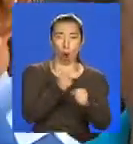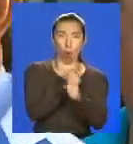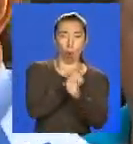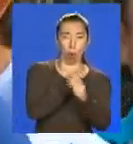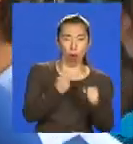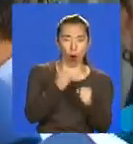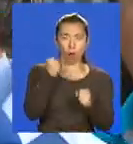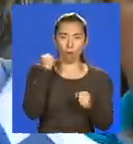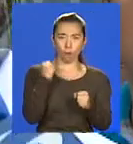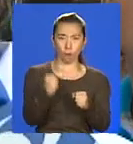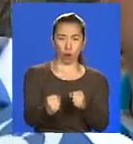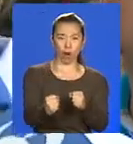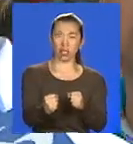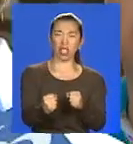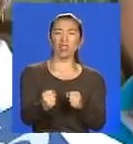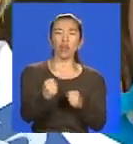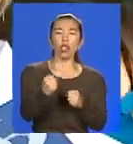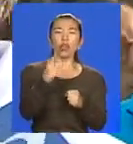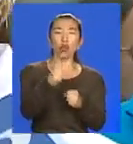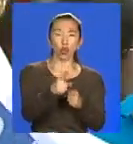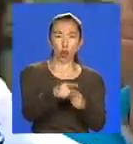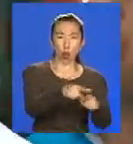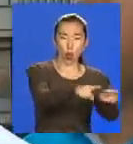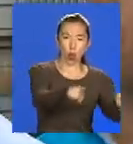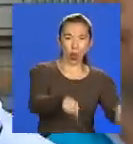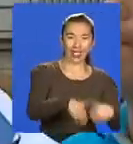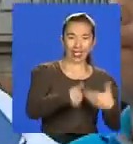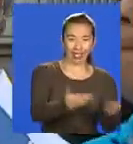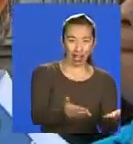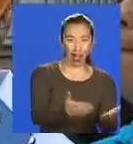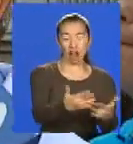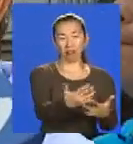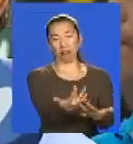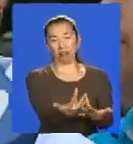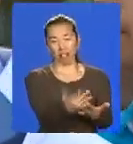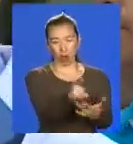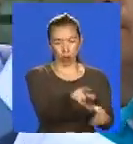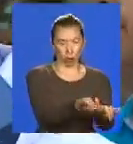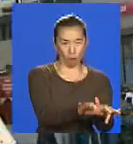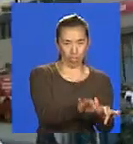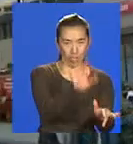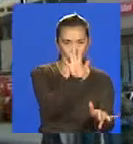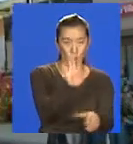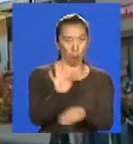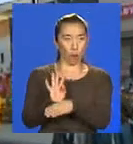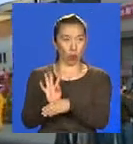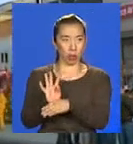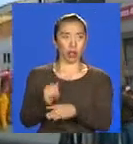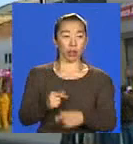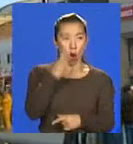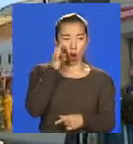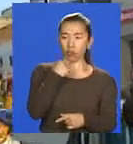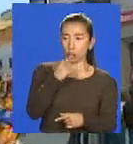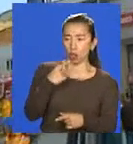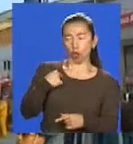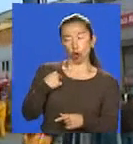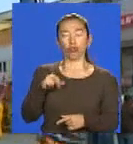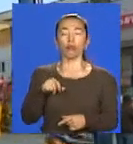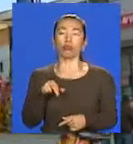artefacto que se dejó en una de las salas de espera de una oficina de Porvenir. Pasé acá por el frente, pues gracias